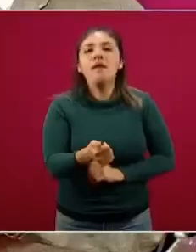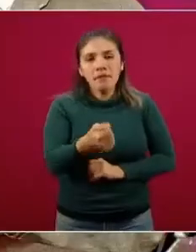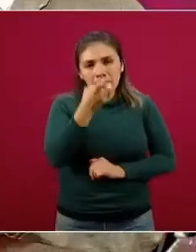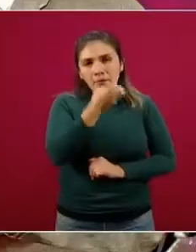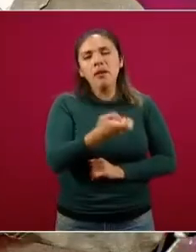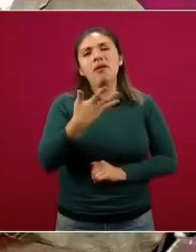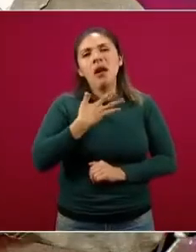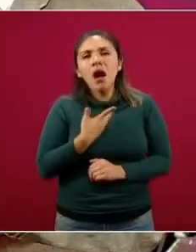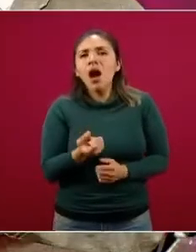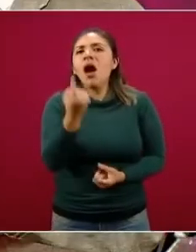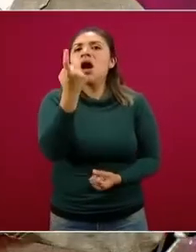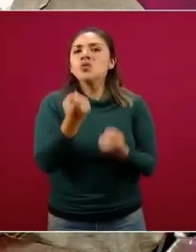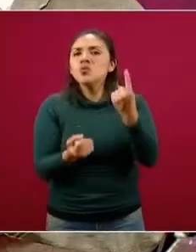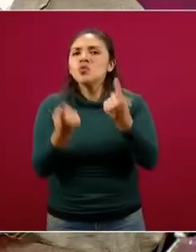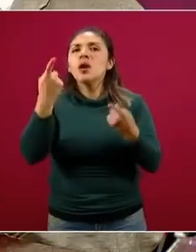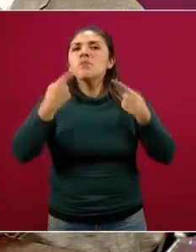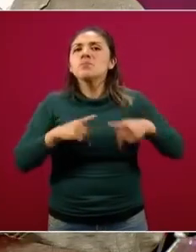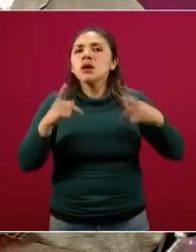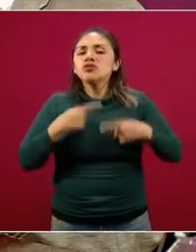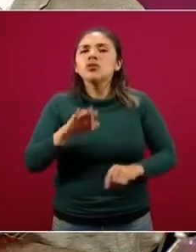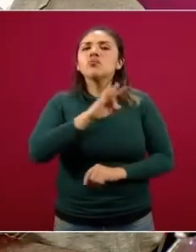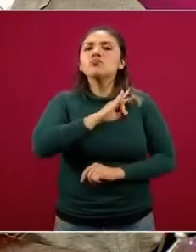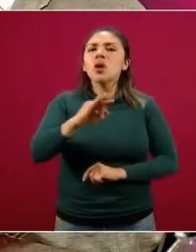hay personas que pueden tener